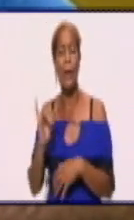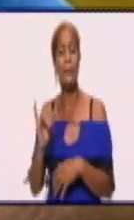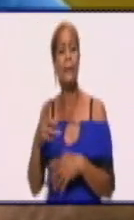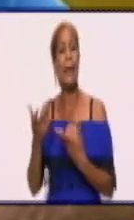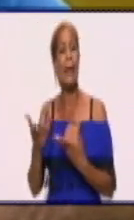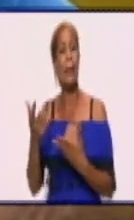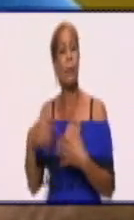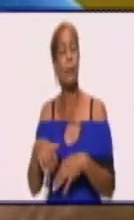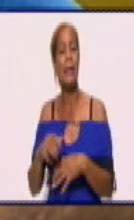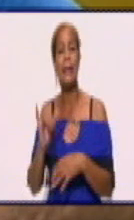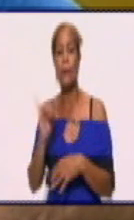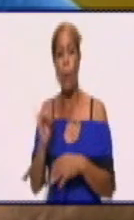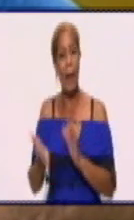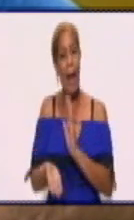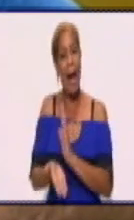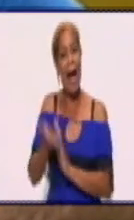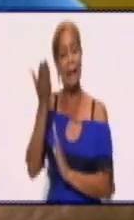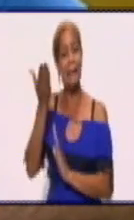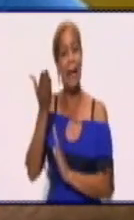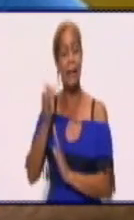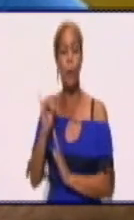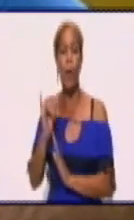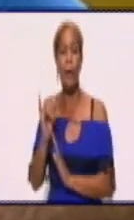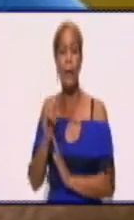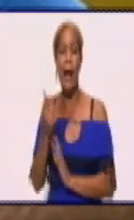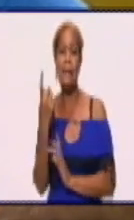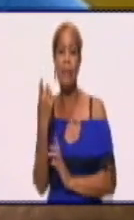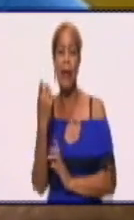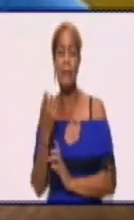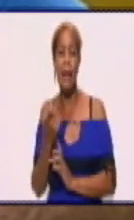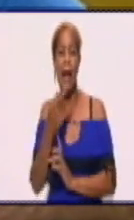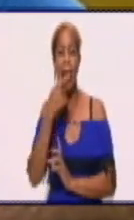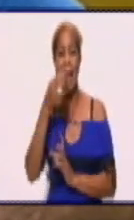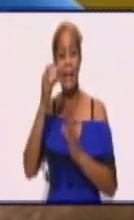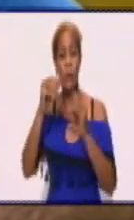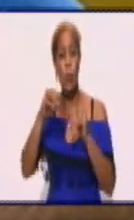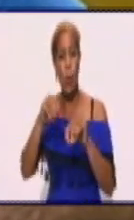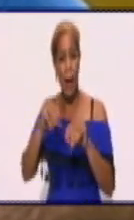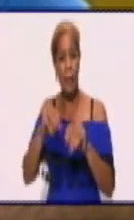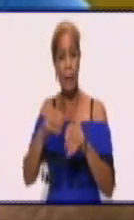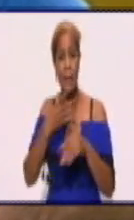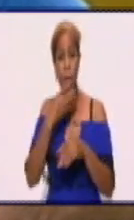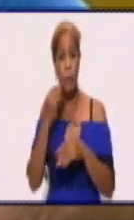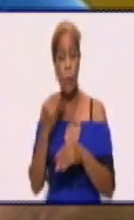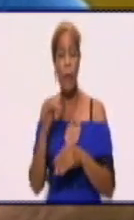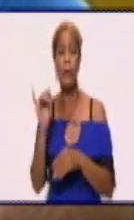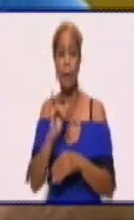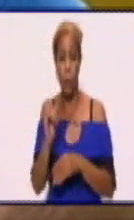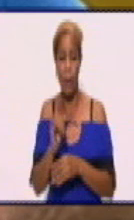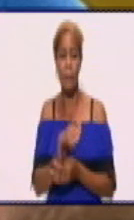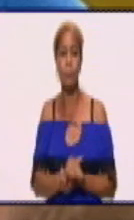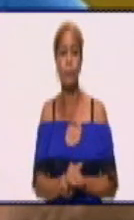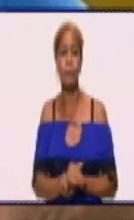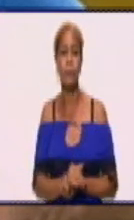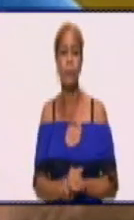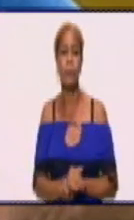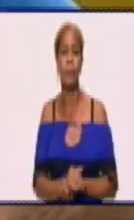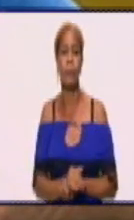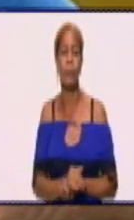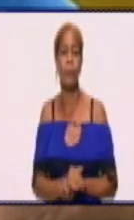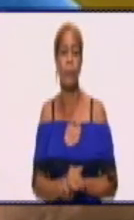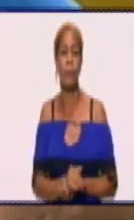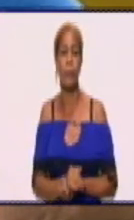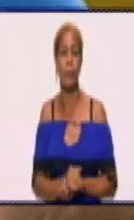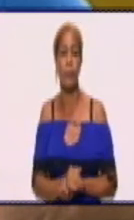son altas consumidoras de azúcar, se nos redujo en un 70% el consumo de azúcar, porque en el país